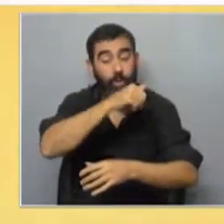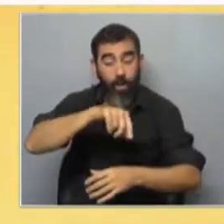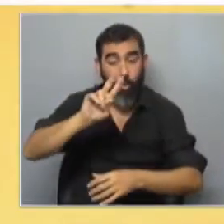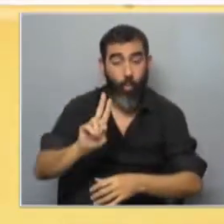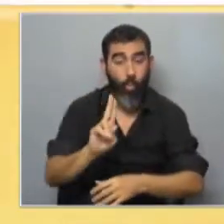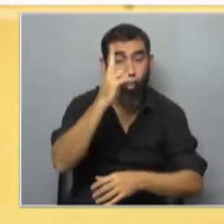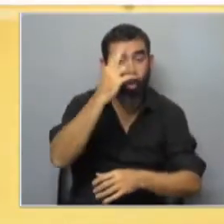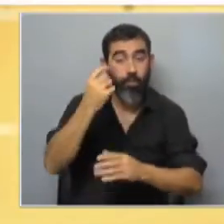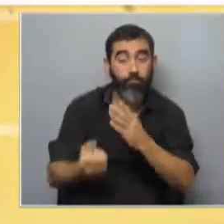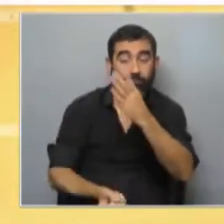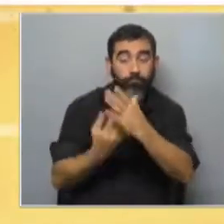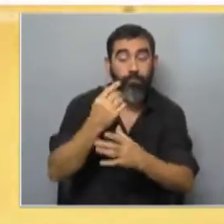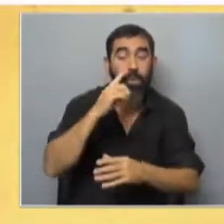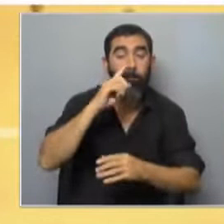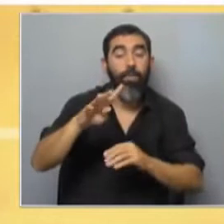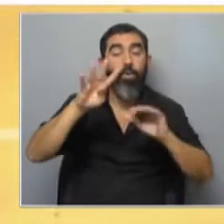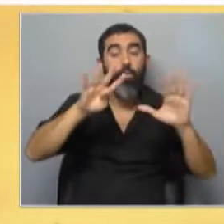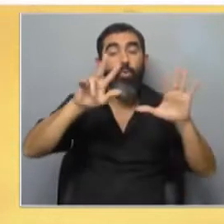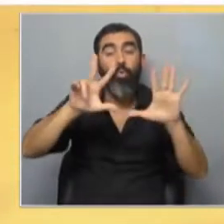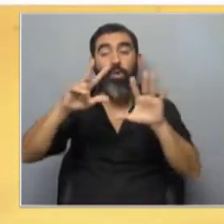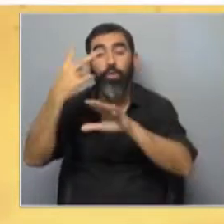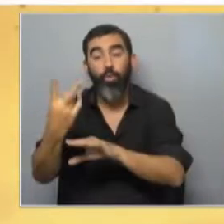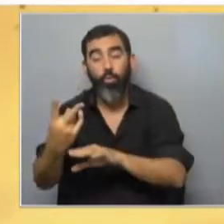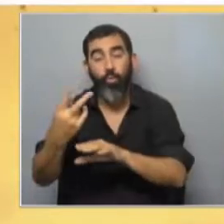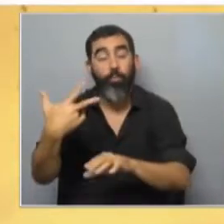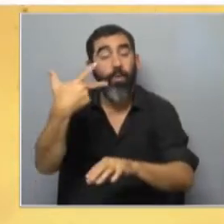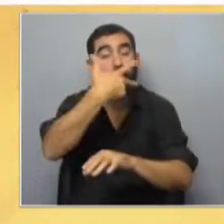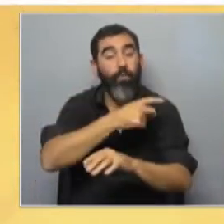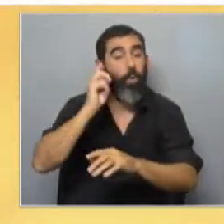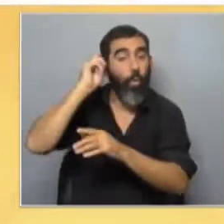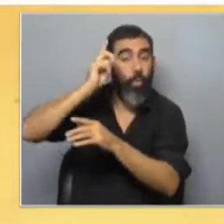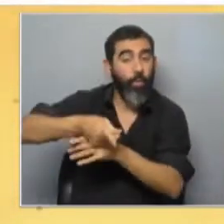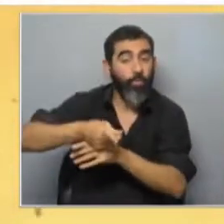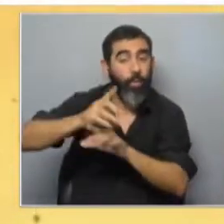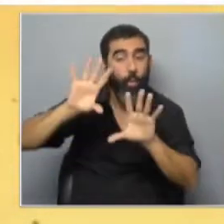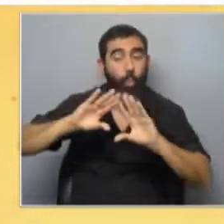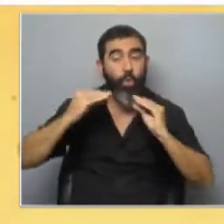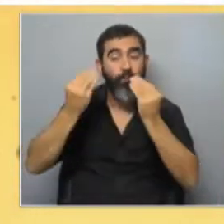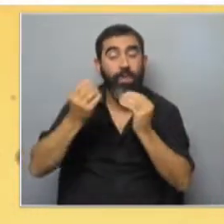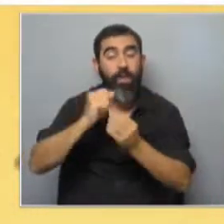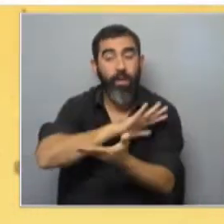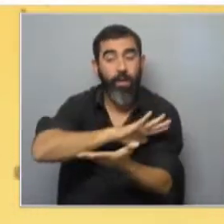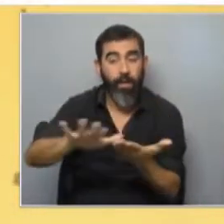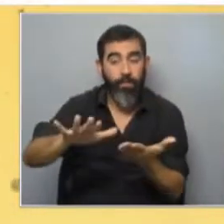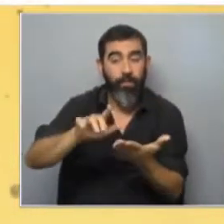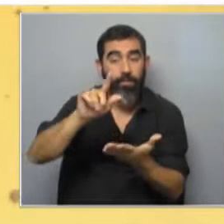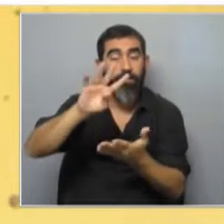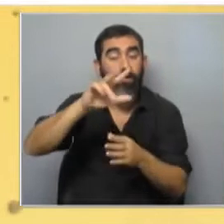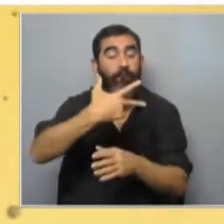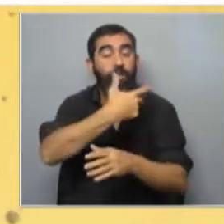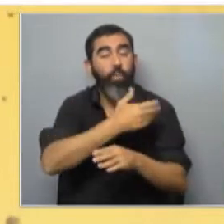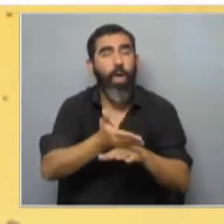Uruguay fue creado en 1982 e hizo la vacunación obligatoria, universal y gratuita. Ese esquema tenía